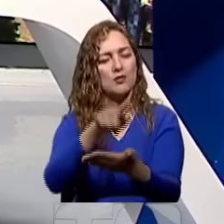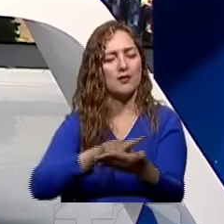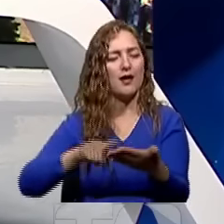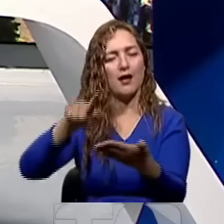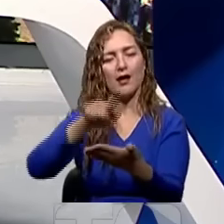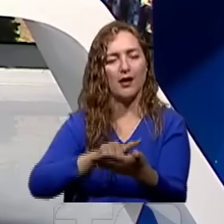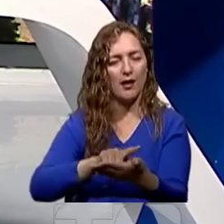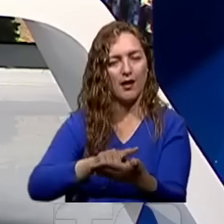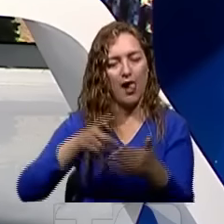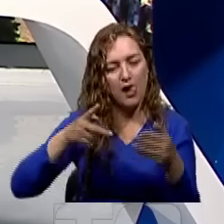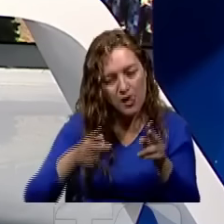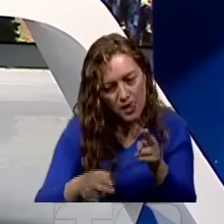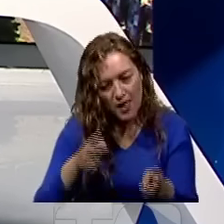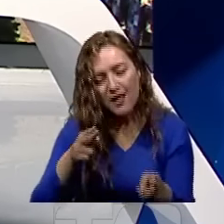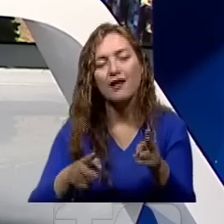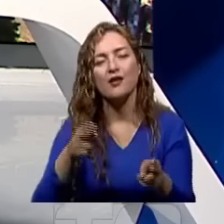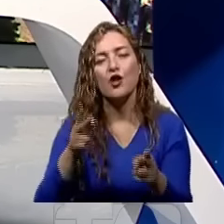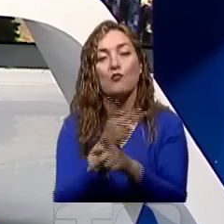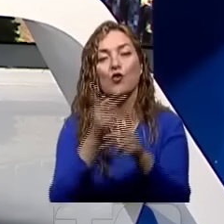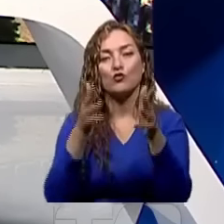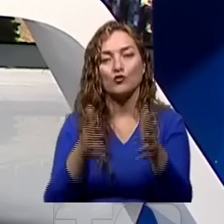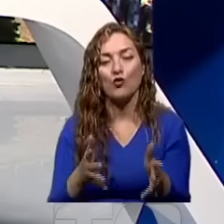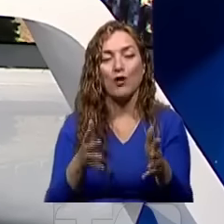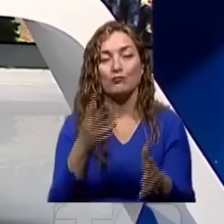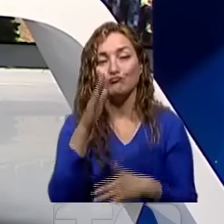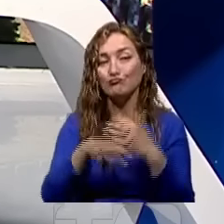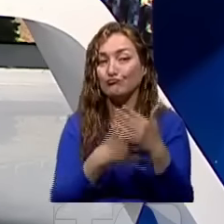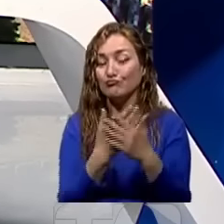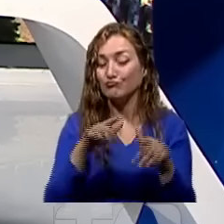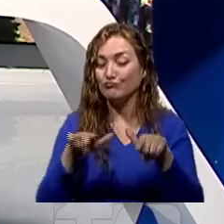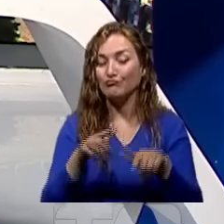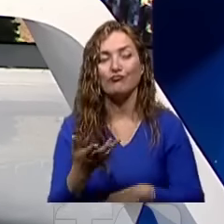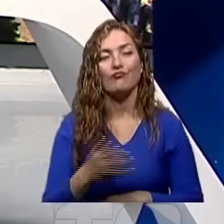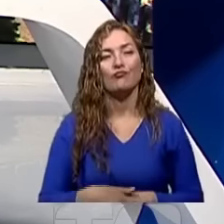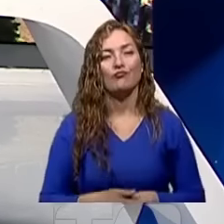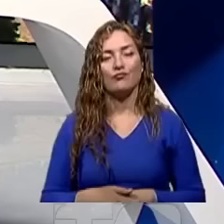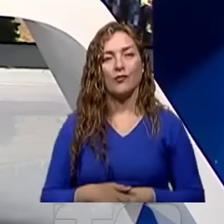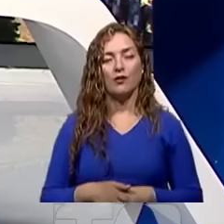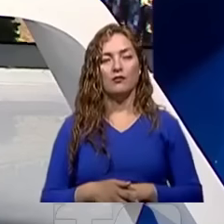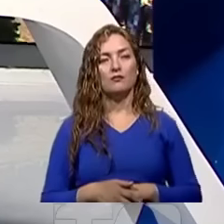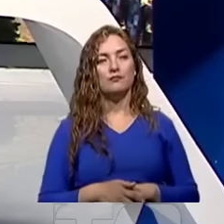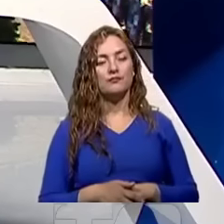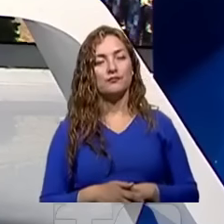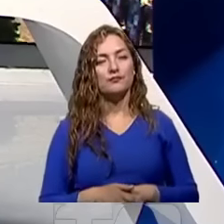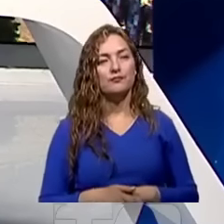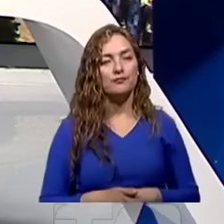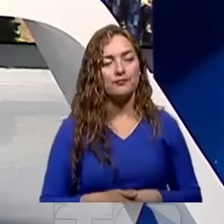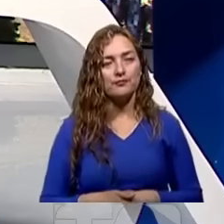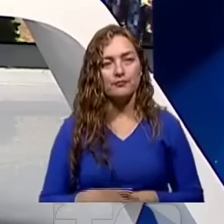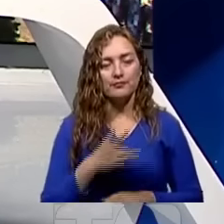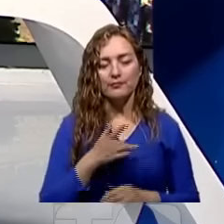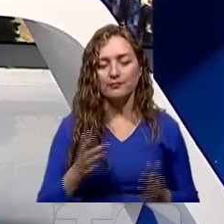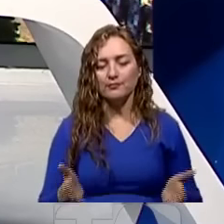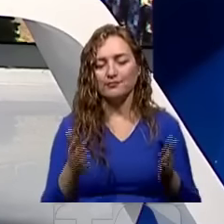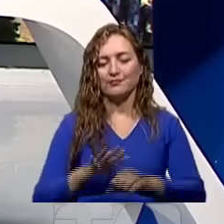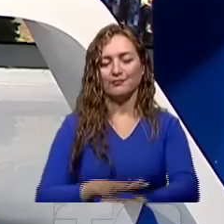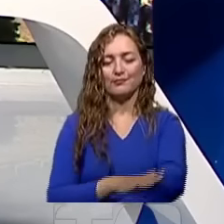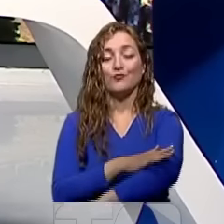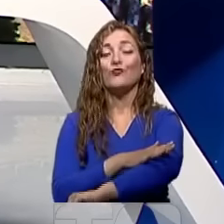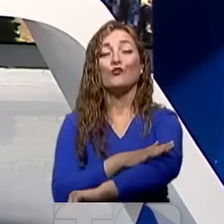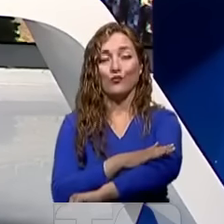diseñadores, a los editores también, a los productores que están detrás de este espacio, que sí, de verdad, es muy motivante, es muy inspirador